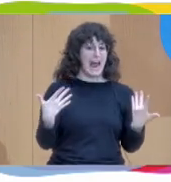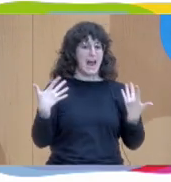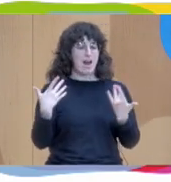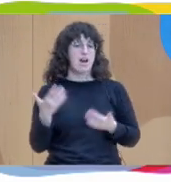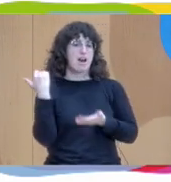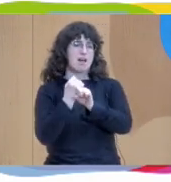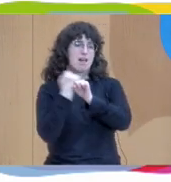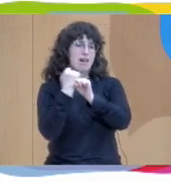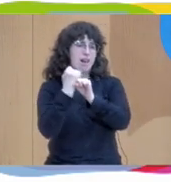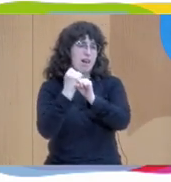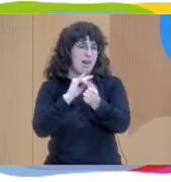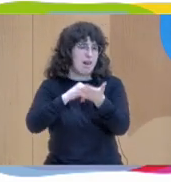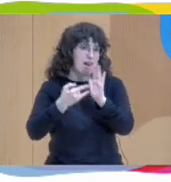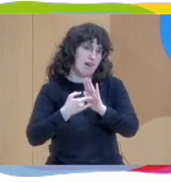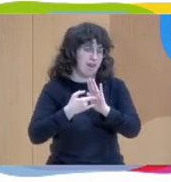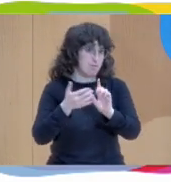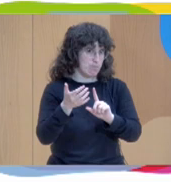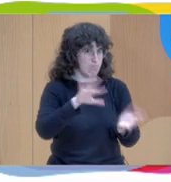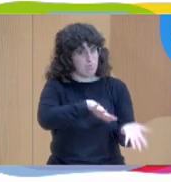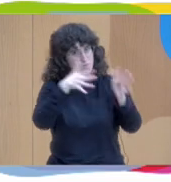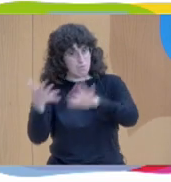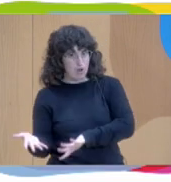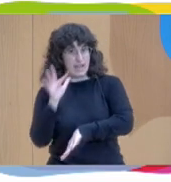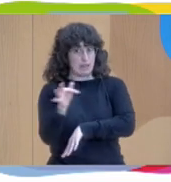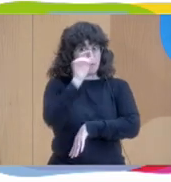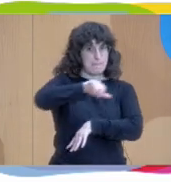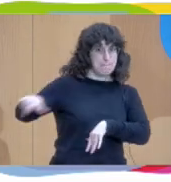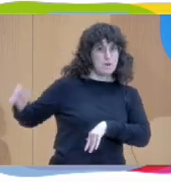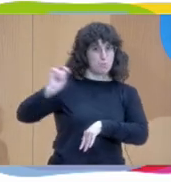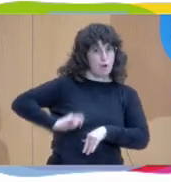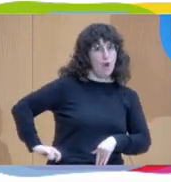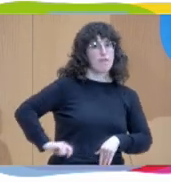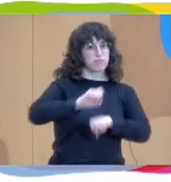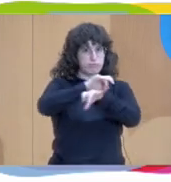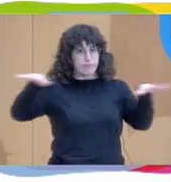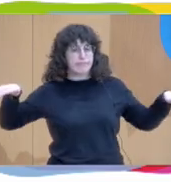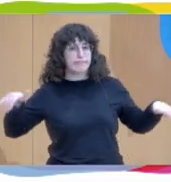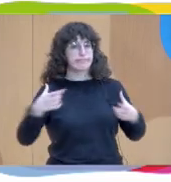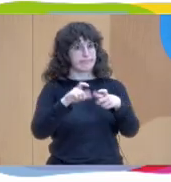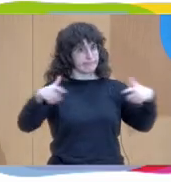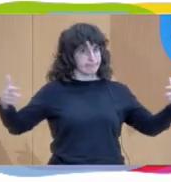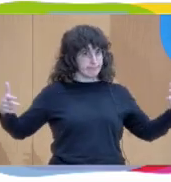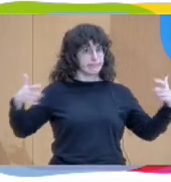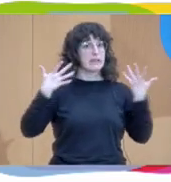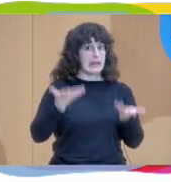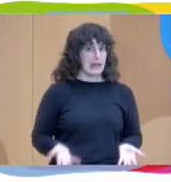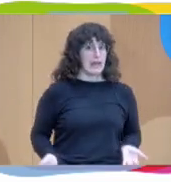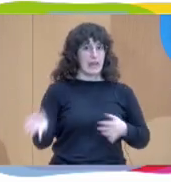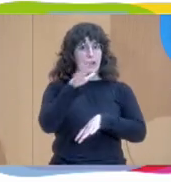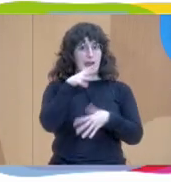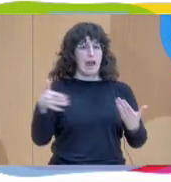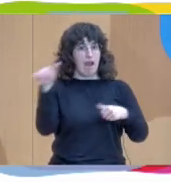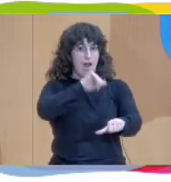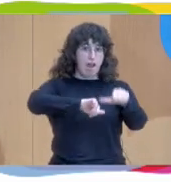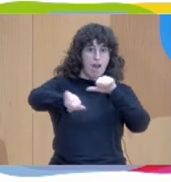también transferirlo a más eh profesionales y a más servicios para ello vamos a hacer varias cosas la primera de